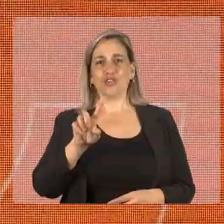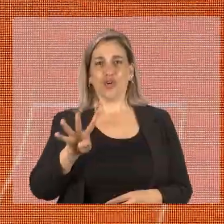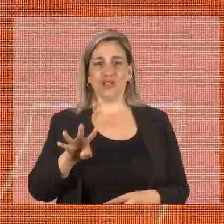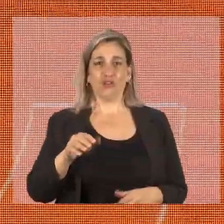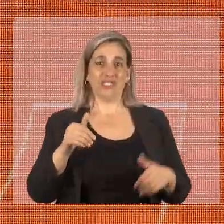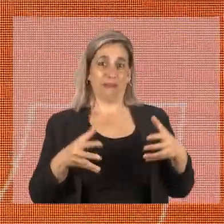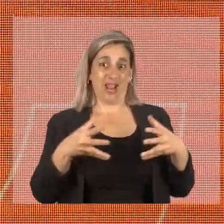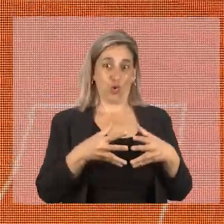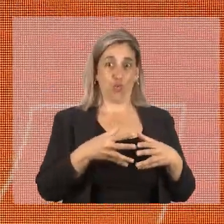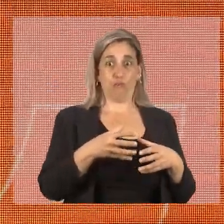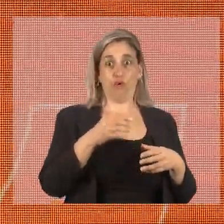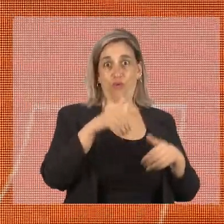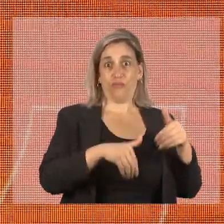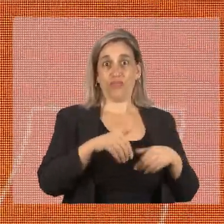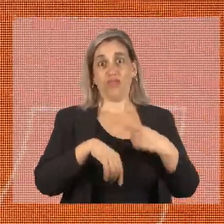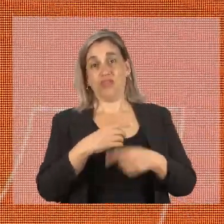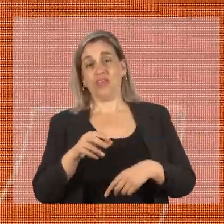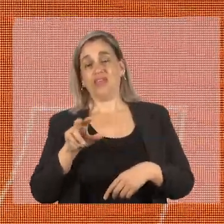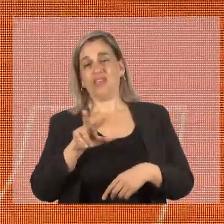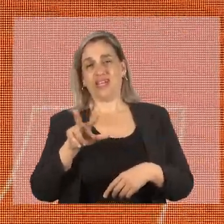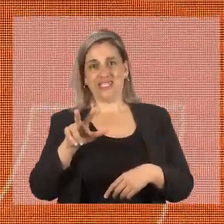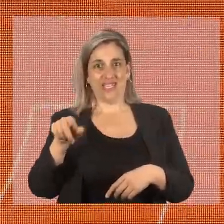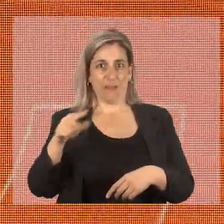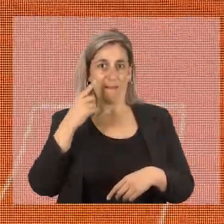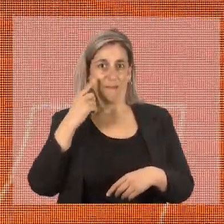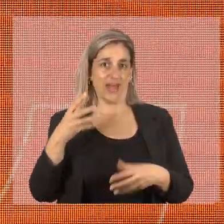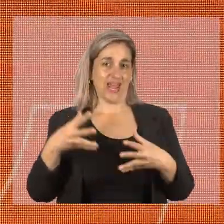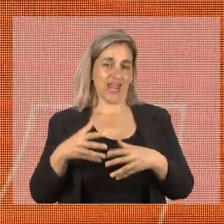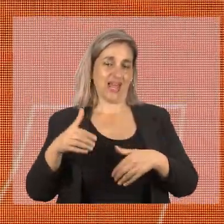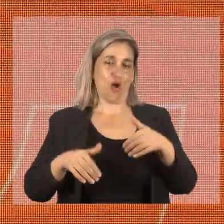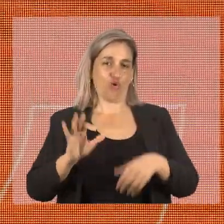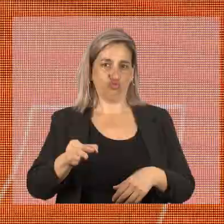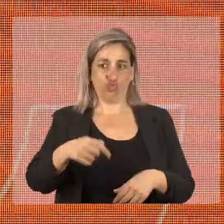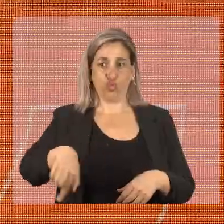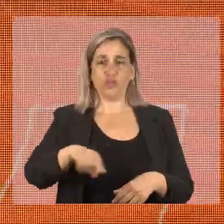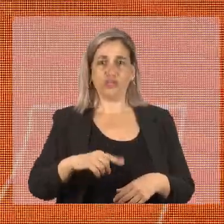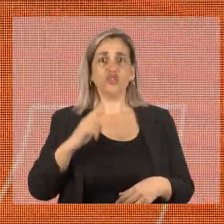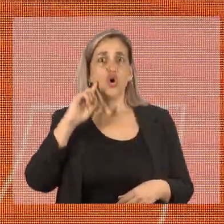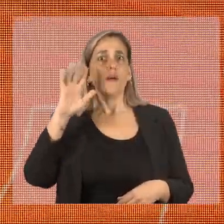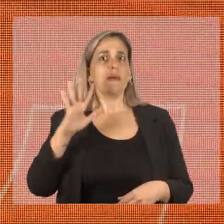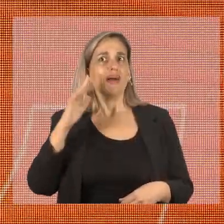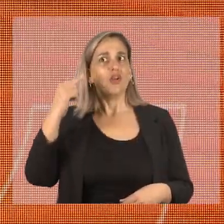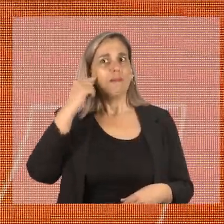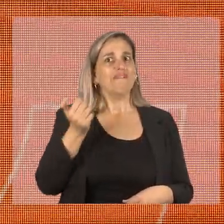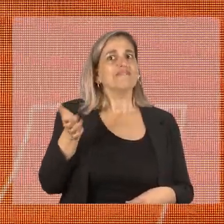214 para la interna y 333 para las nacionales. Y créeme que me imaginé cada uno de esos días.